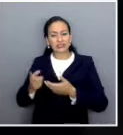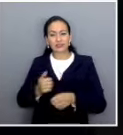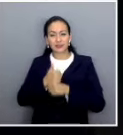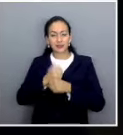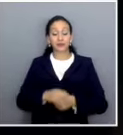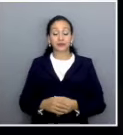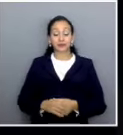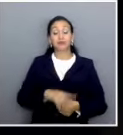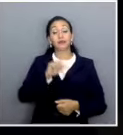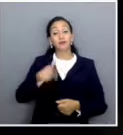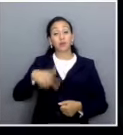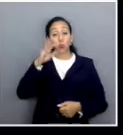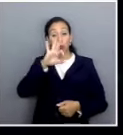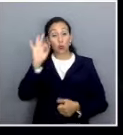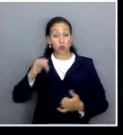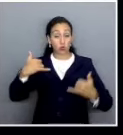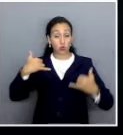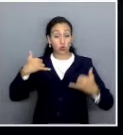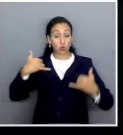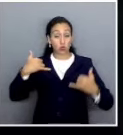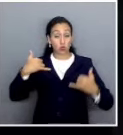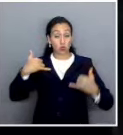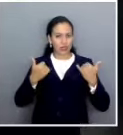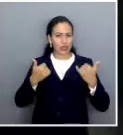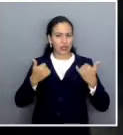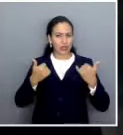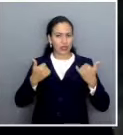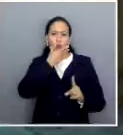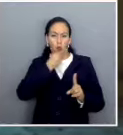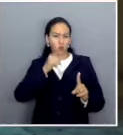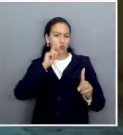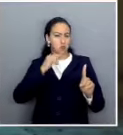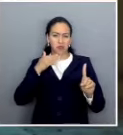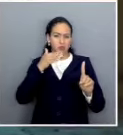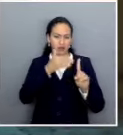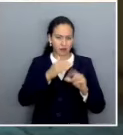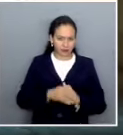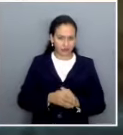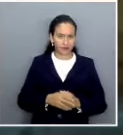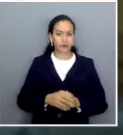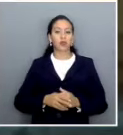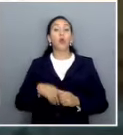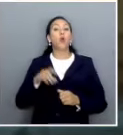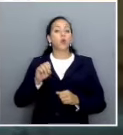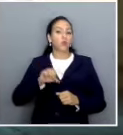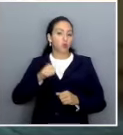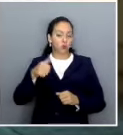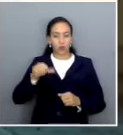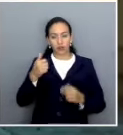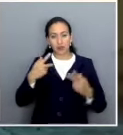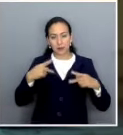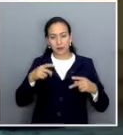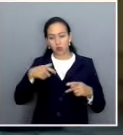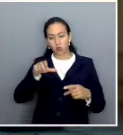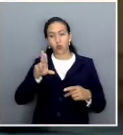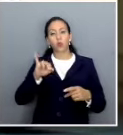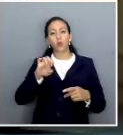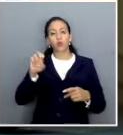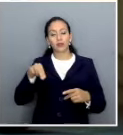las juventudes no binarias a género, de género fluido o queer fueron amenazadas con violencia física el año